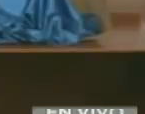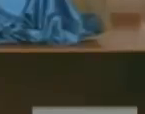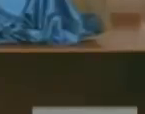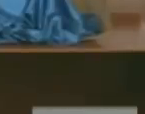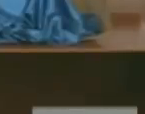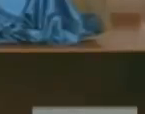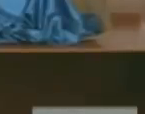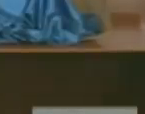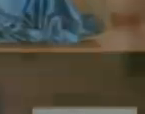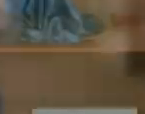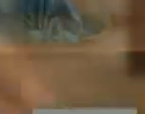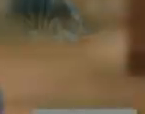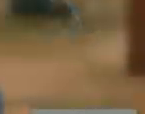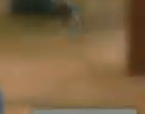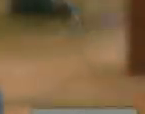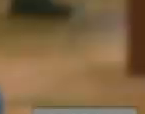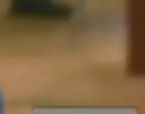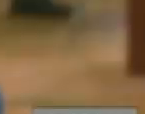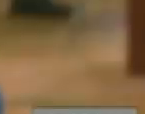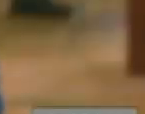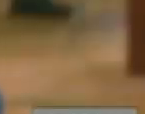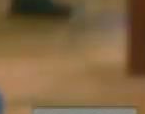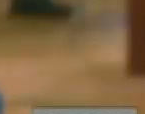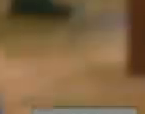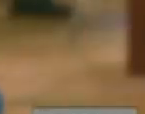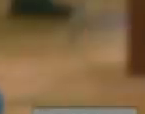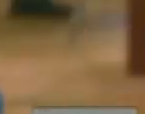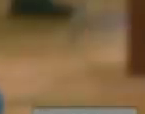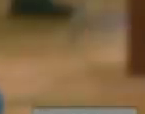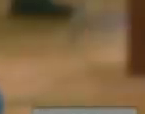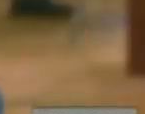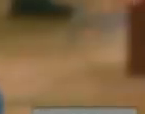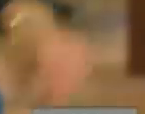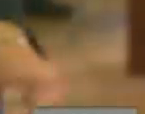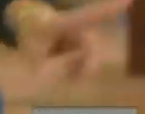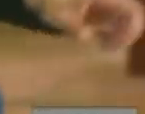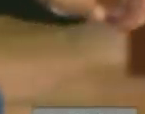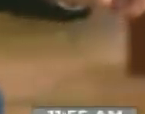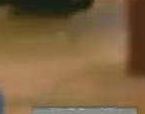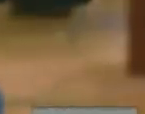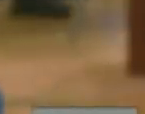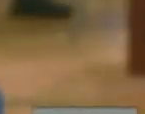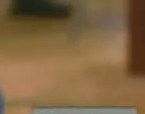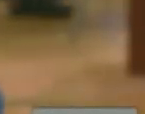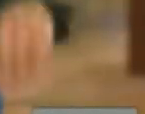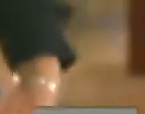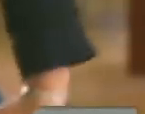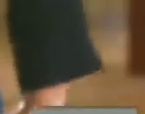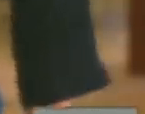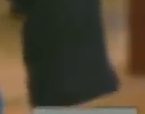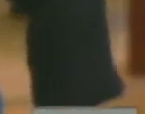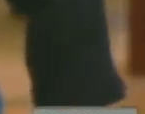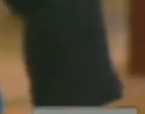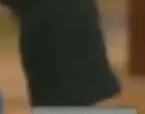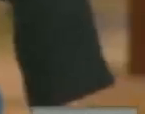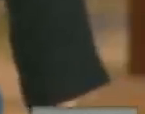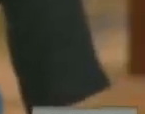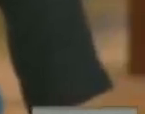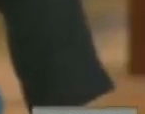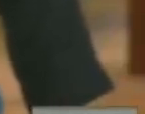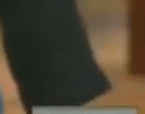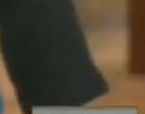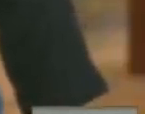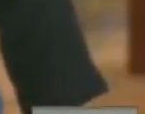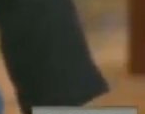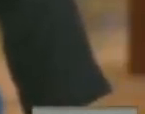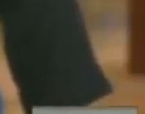rápido y confiable. El proceso es totalmente automatizado, seguro y 100% auditable, garantizando tu derecho al